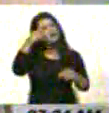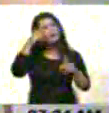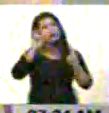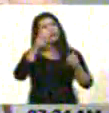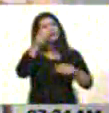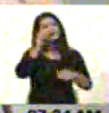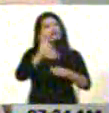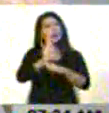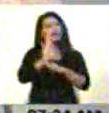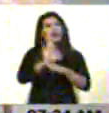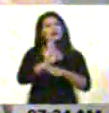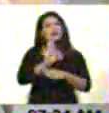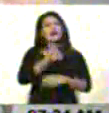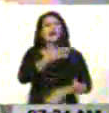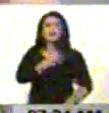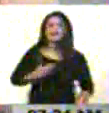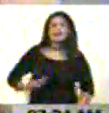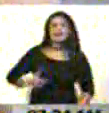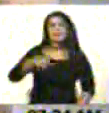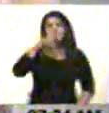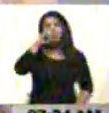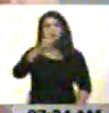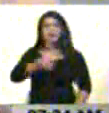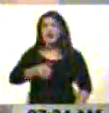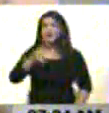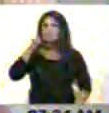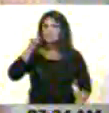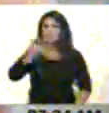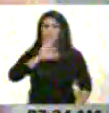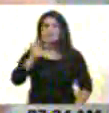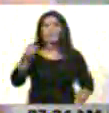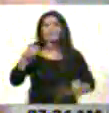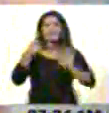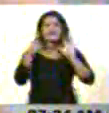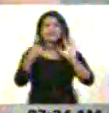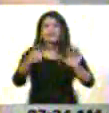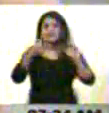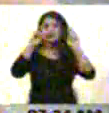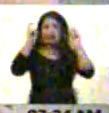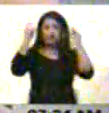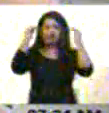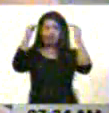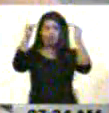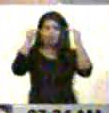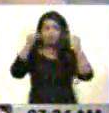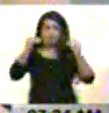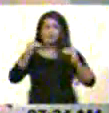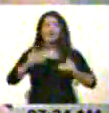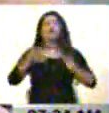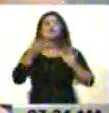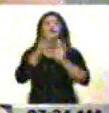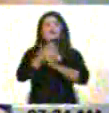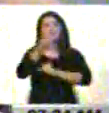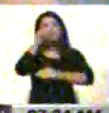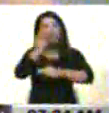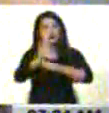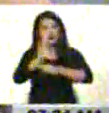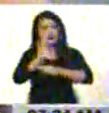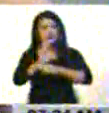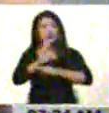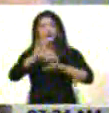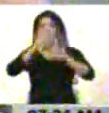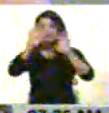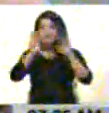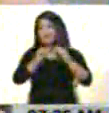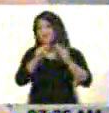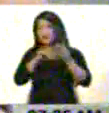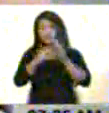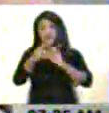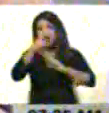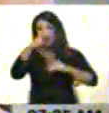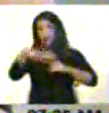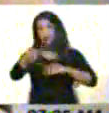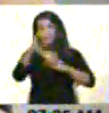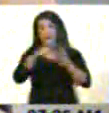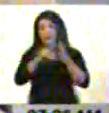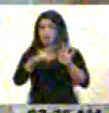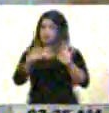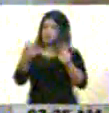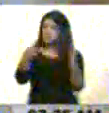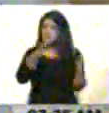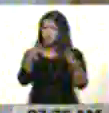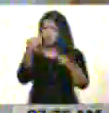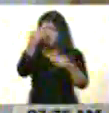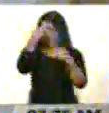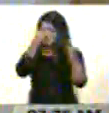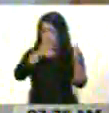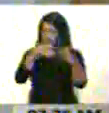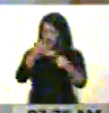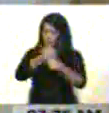El presidente Nicolás Maduro el día de ayer, 6 líneas estratégicas en materia de seguridad. Eso nos da un panorama para el 2017. ¿Cómo lo ve usted? Sí,